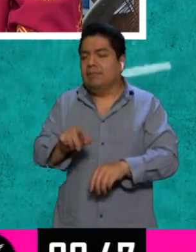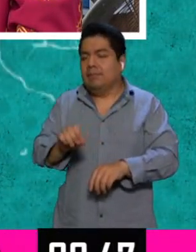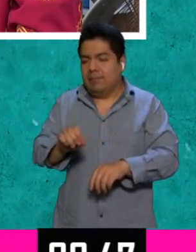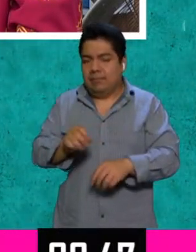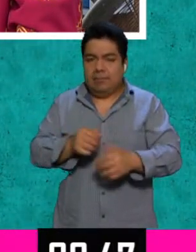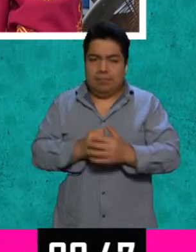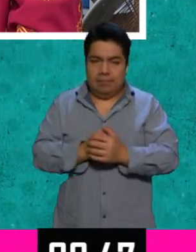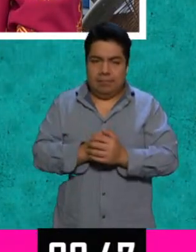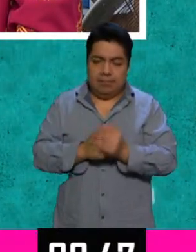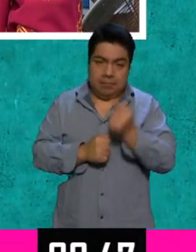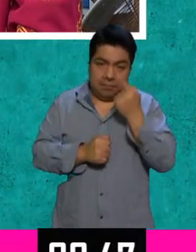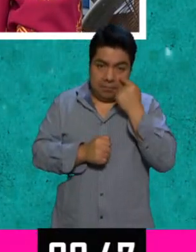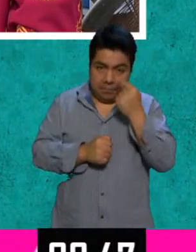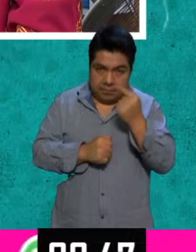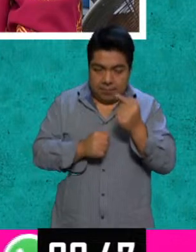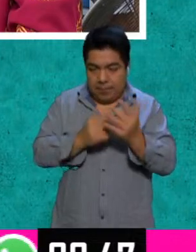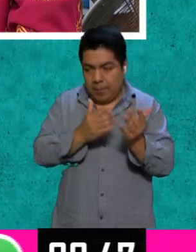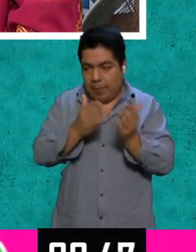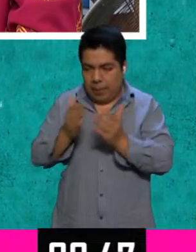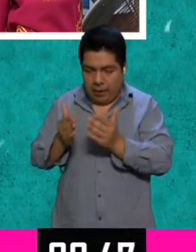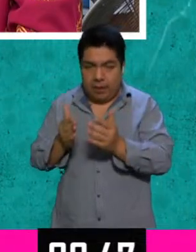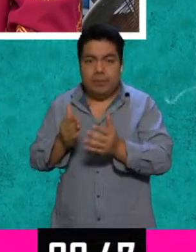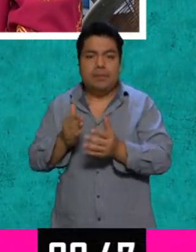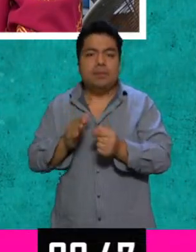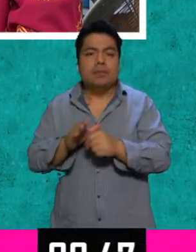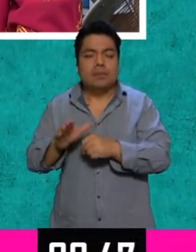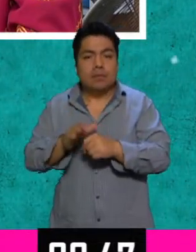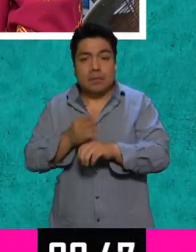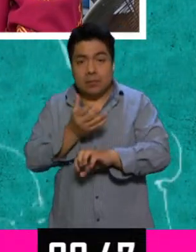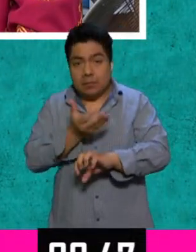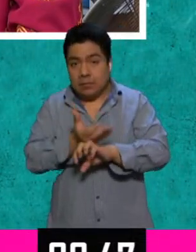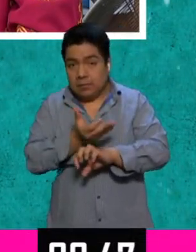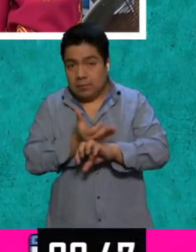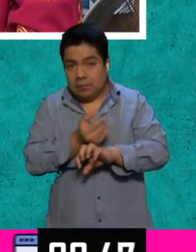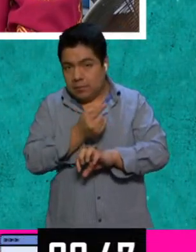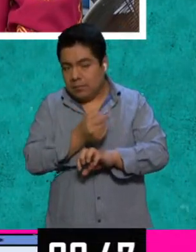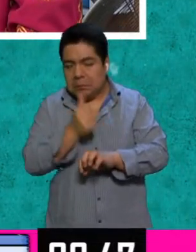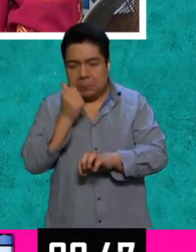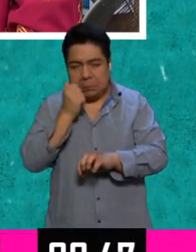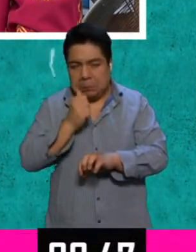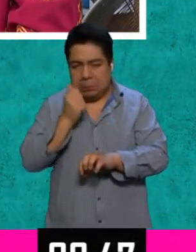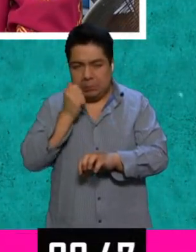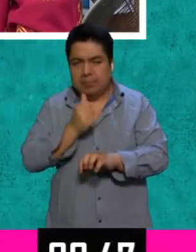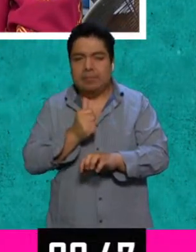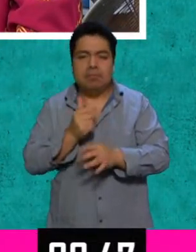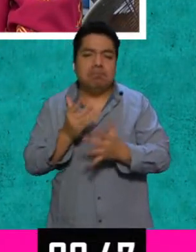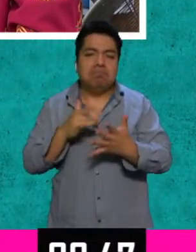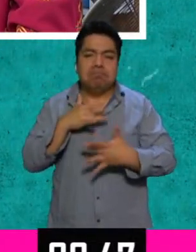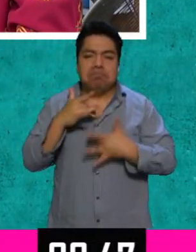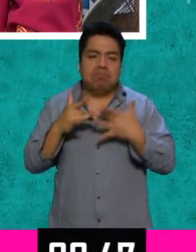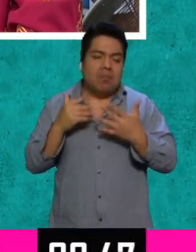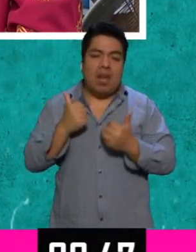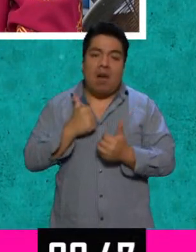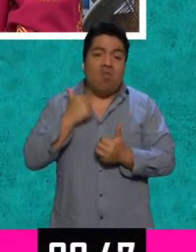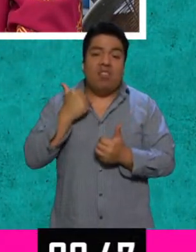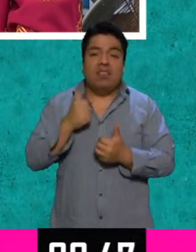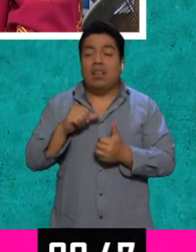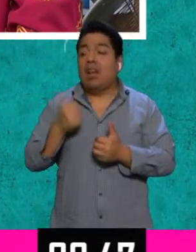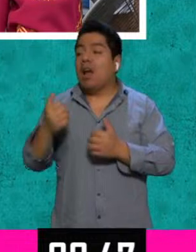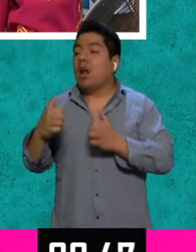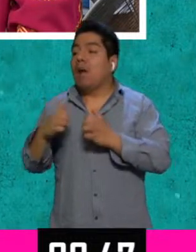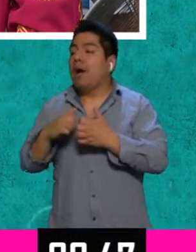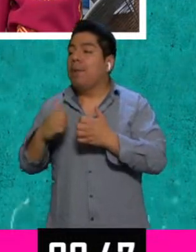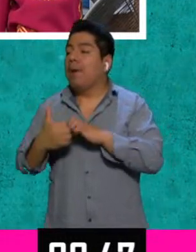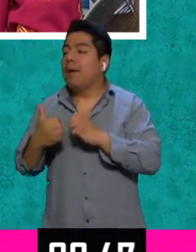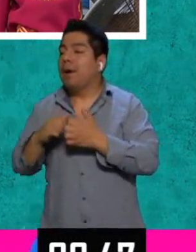que también señalar lo siguiente, ¿no? Pues bueno, a Estados Unidos siempre le ha sido conveniente construir enemigos. Y